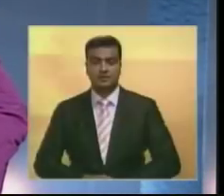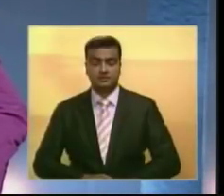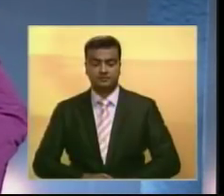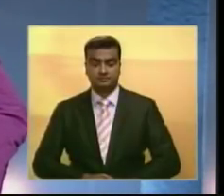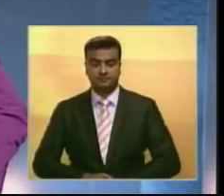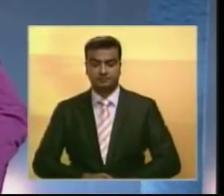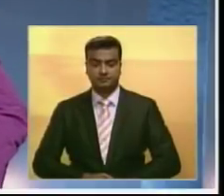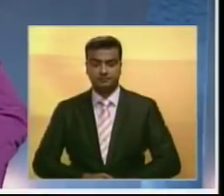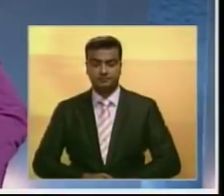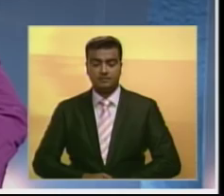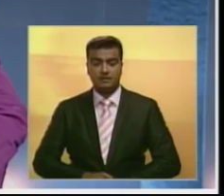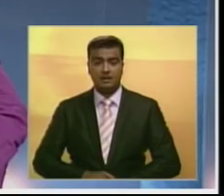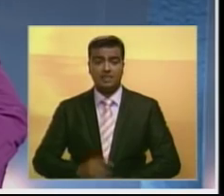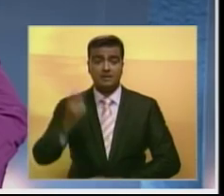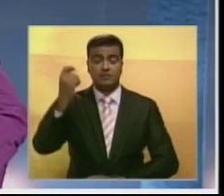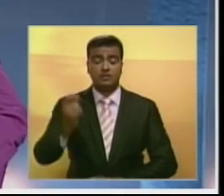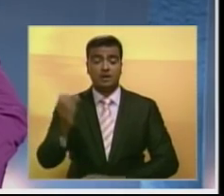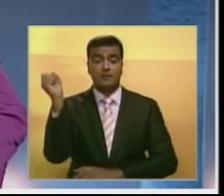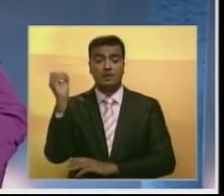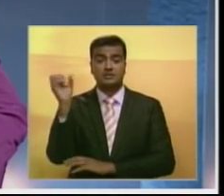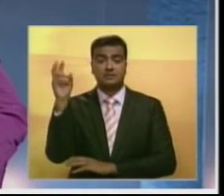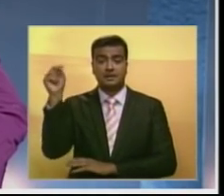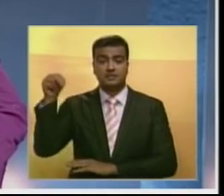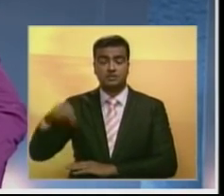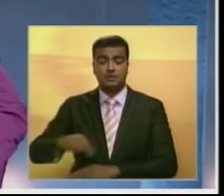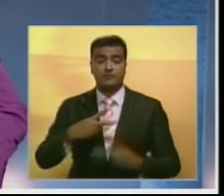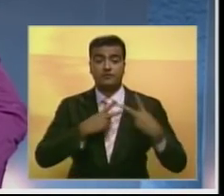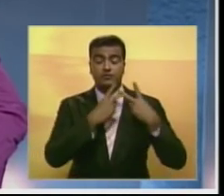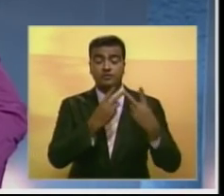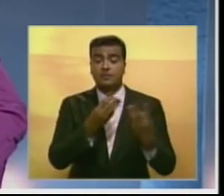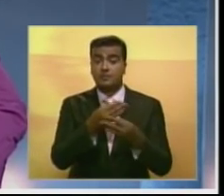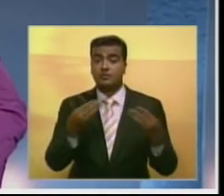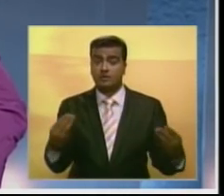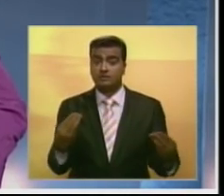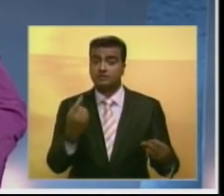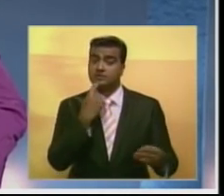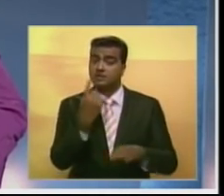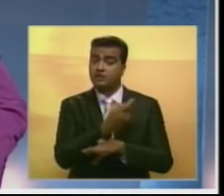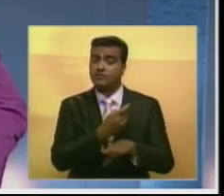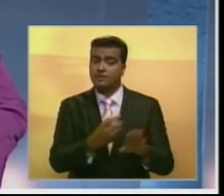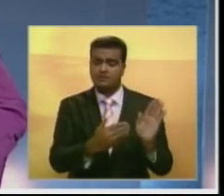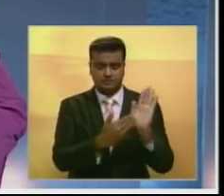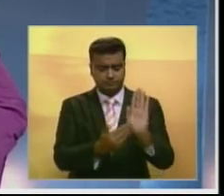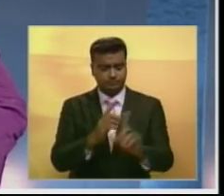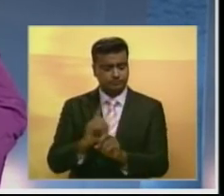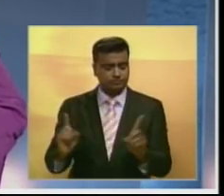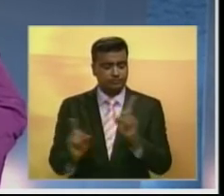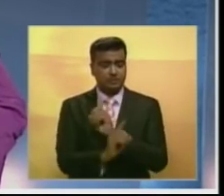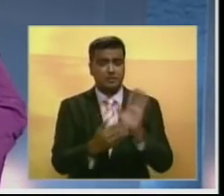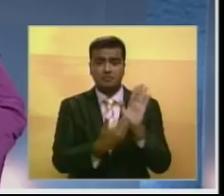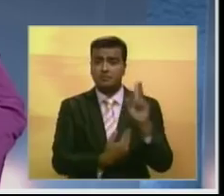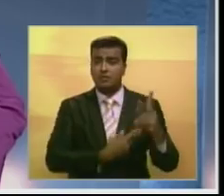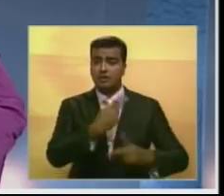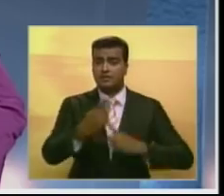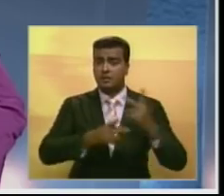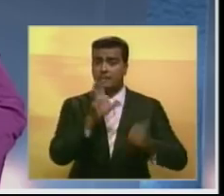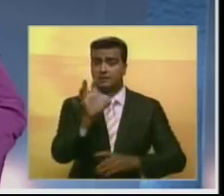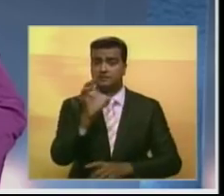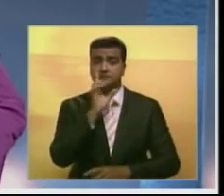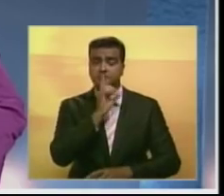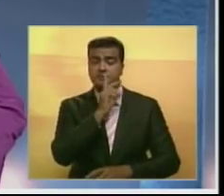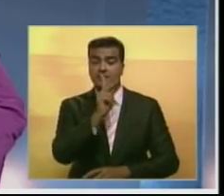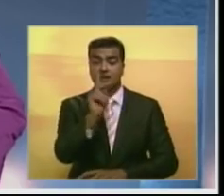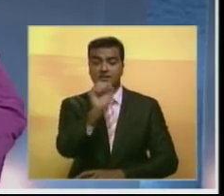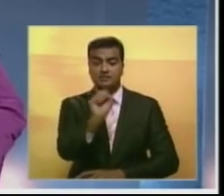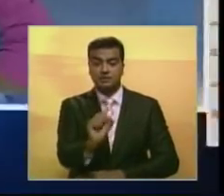Luis Florido, diputado a la Asamblea Nacional por el Partido Voluntad Popular, exhorta al gobierno a presentar un cambio en el modelo político del país. Carla Salcedo Flores nos